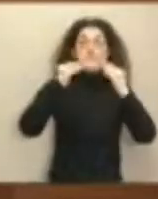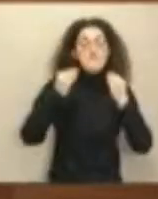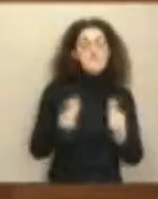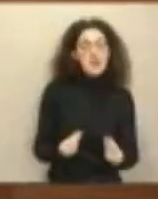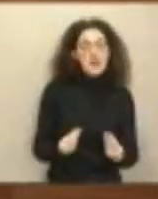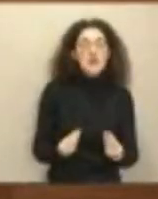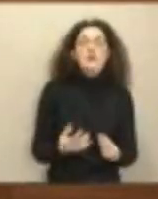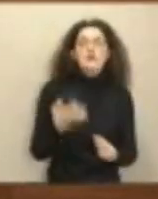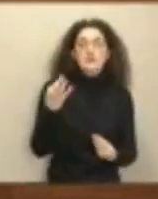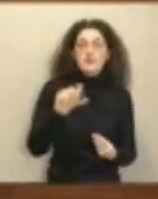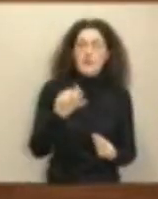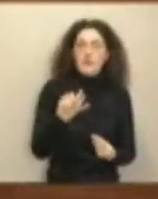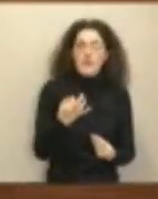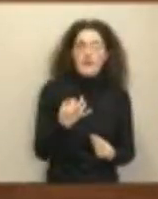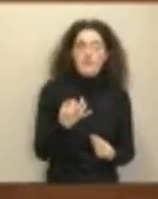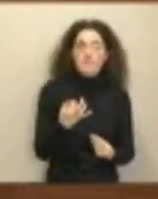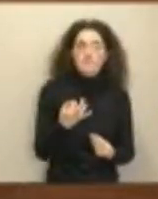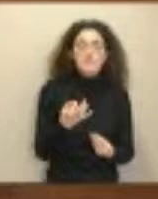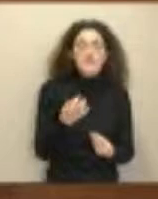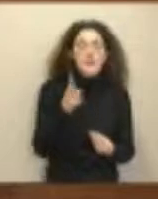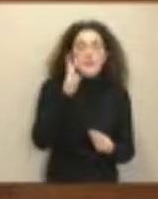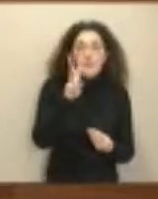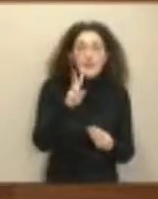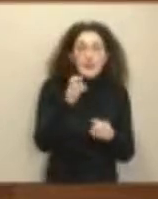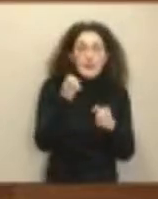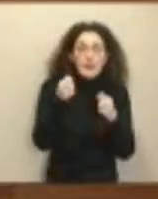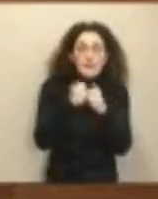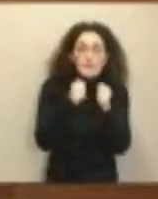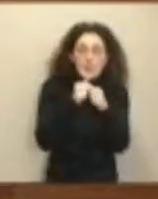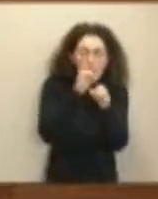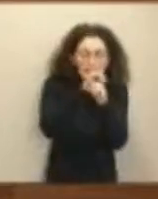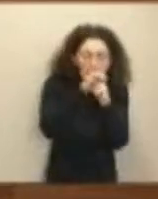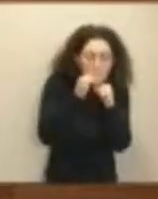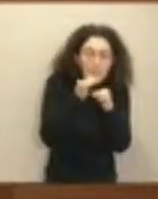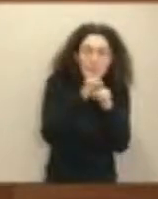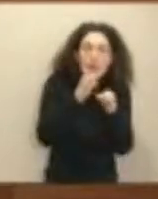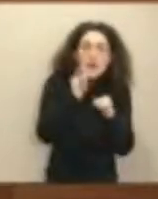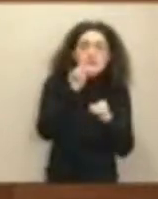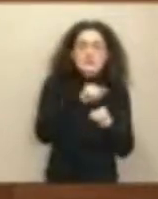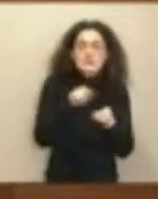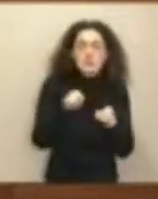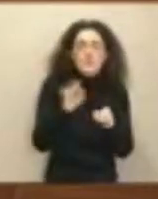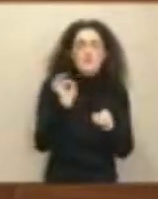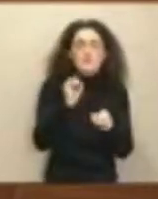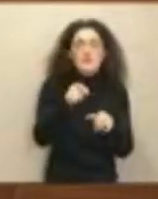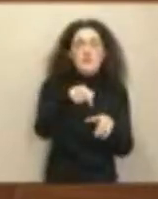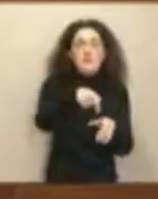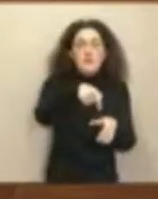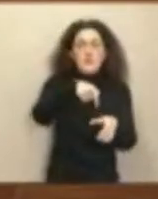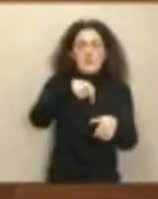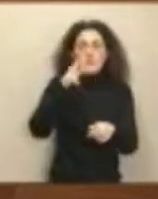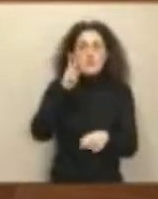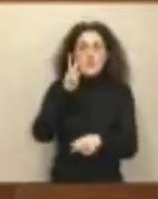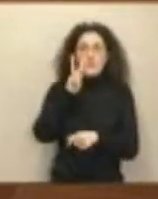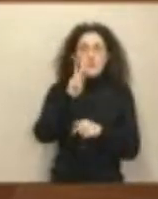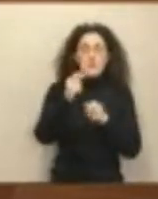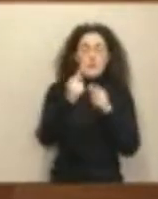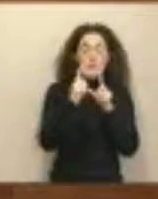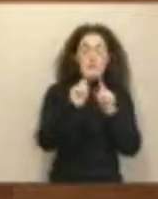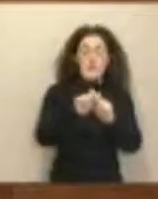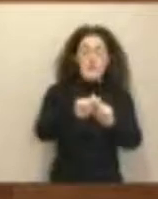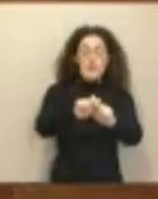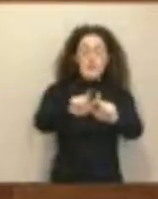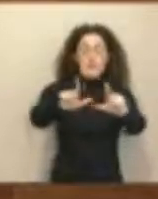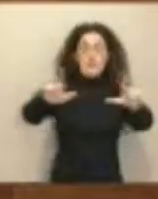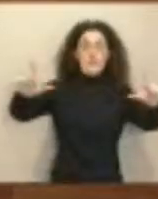tendrá que renunciar a ver la porosidad de sus piedras y, alejándose, ampliar